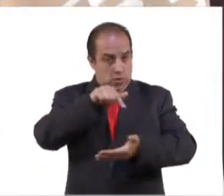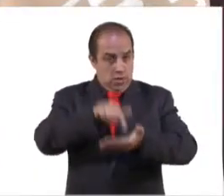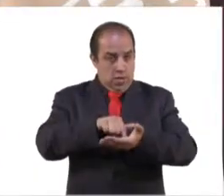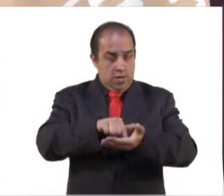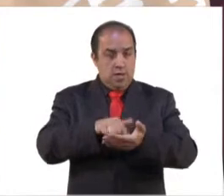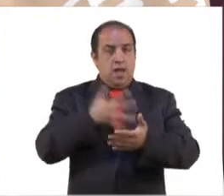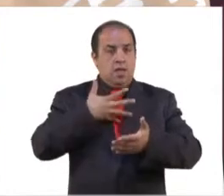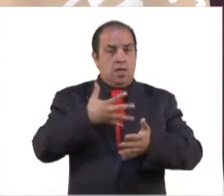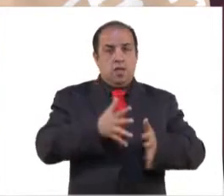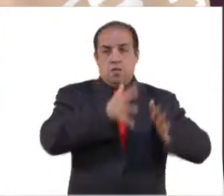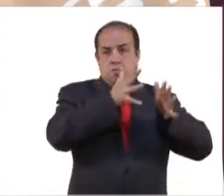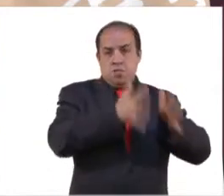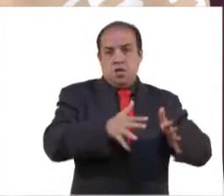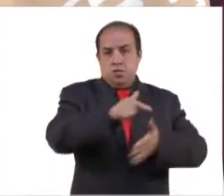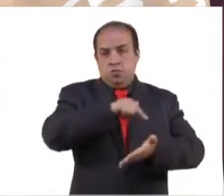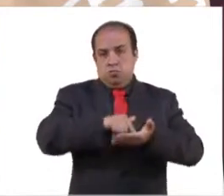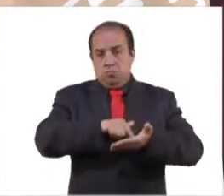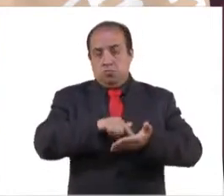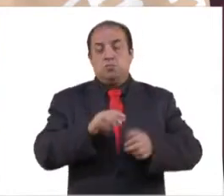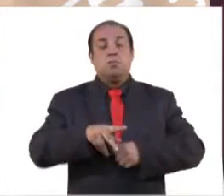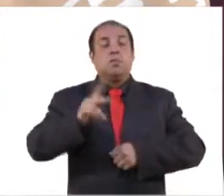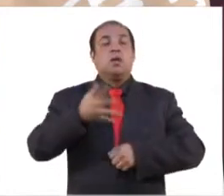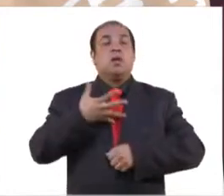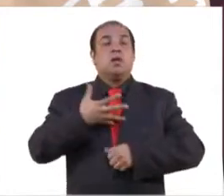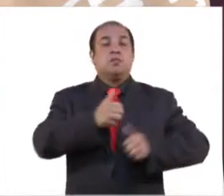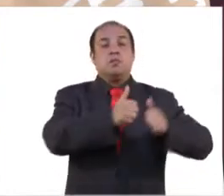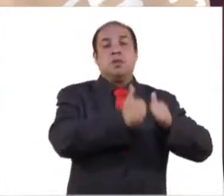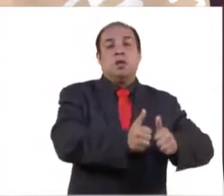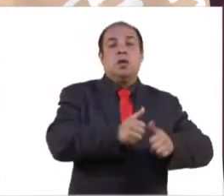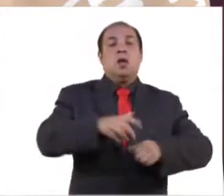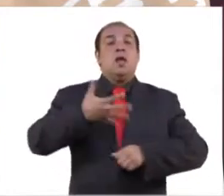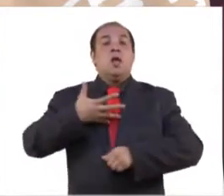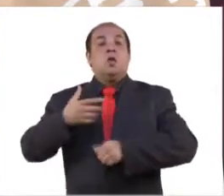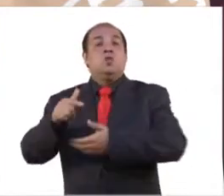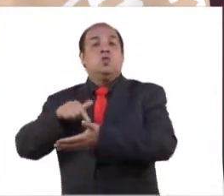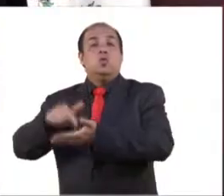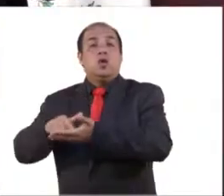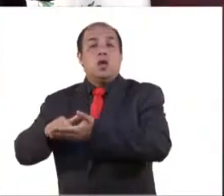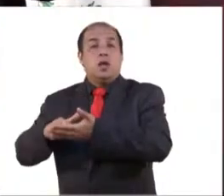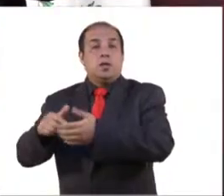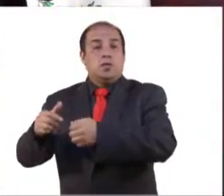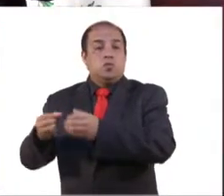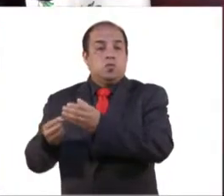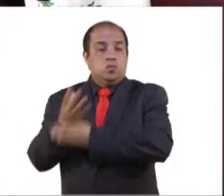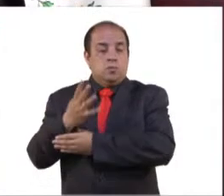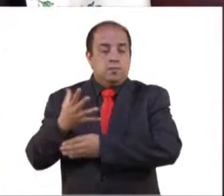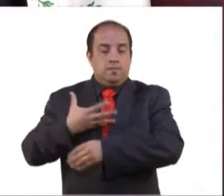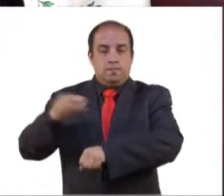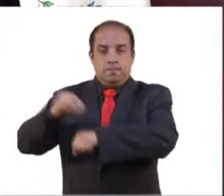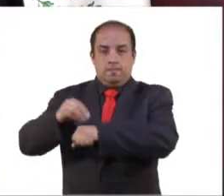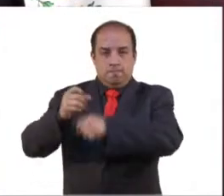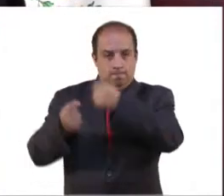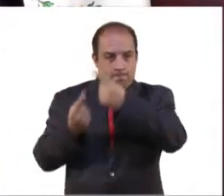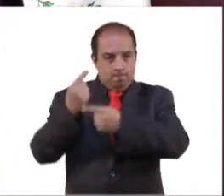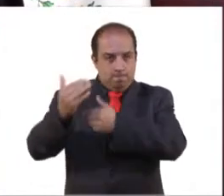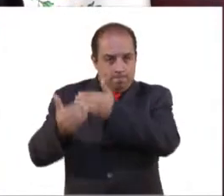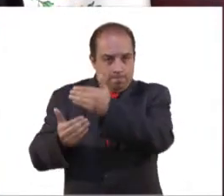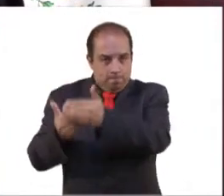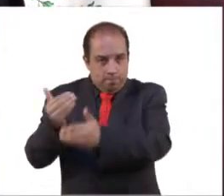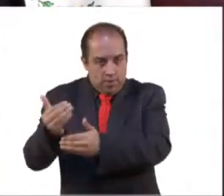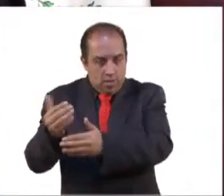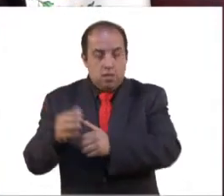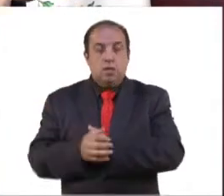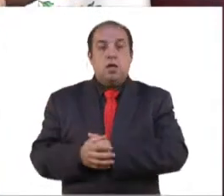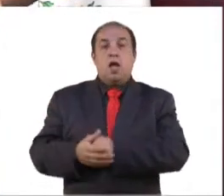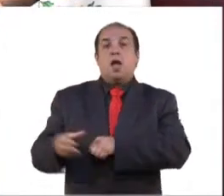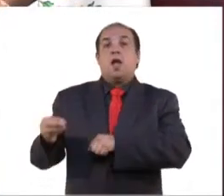las sedes permanentes y que esas van a estar fijas, pero los módulos adicionales se van a ir colocando durante ciertos periodos para ir abarcando